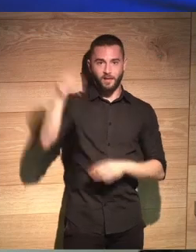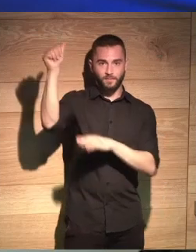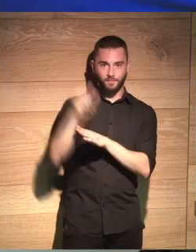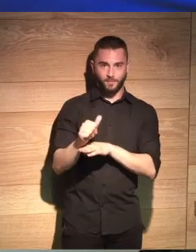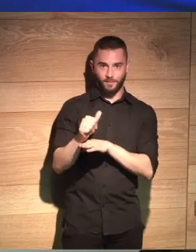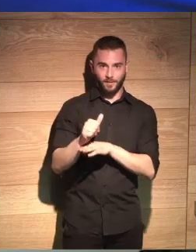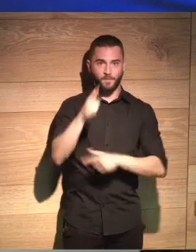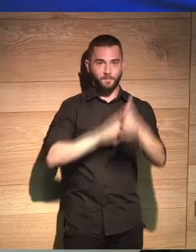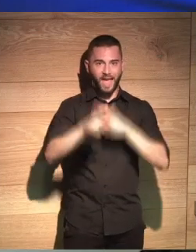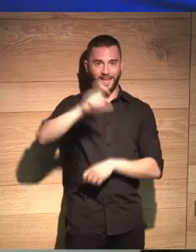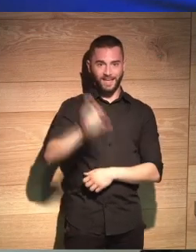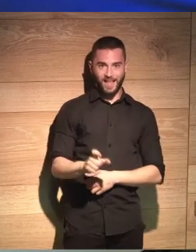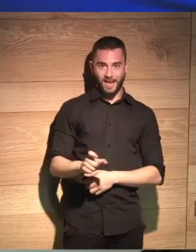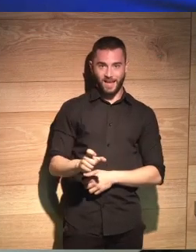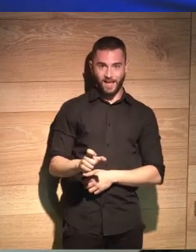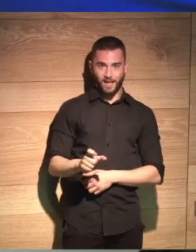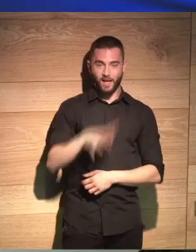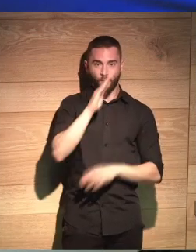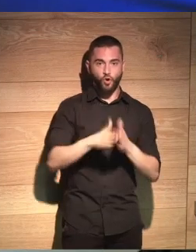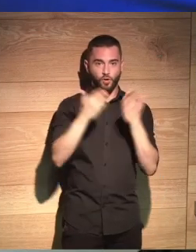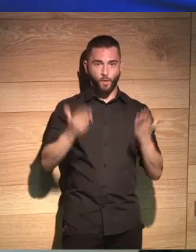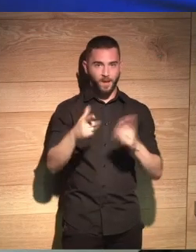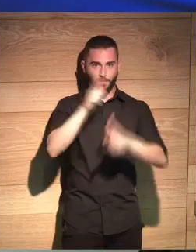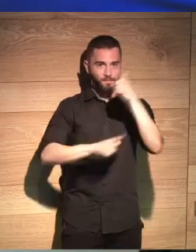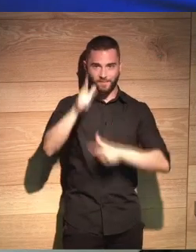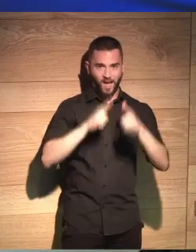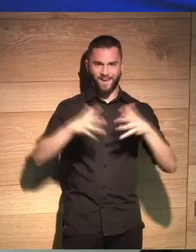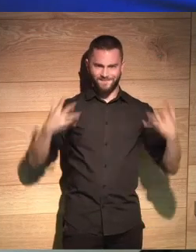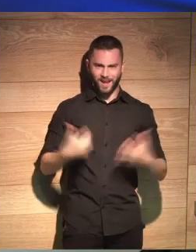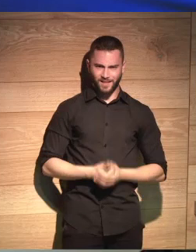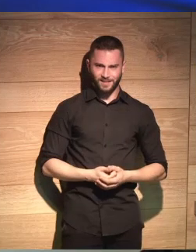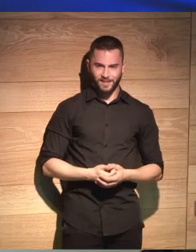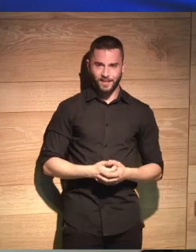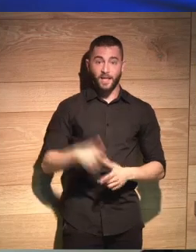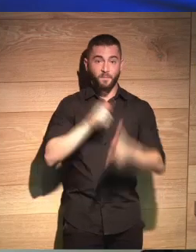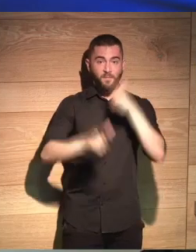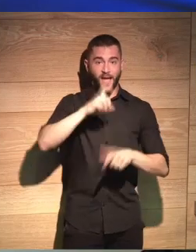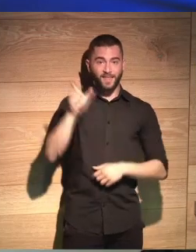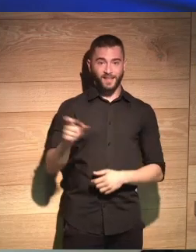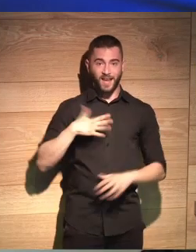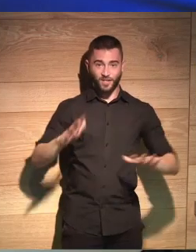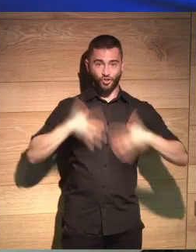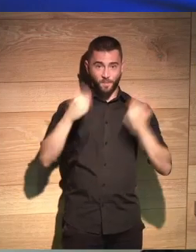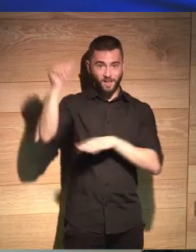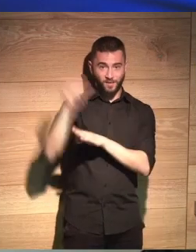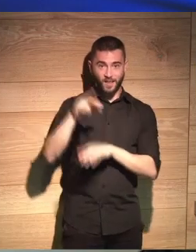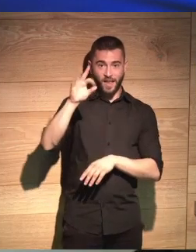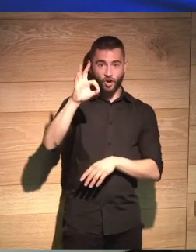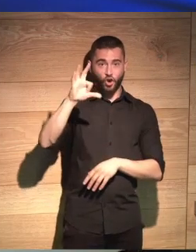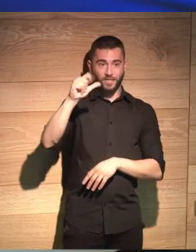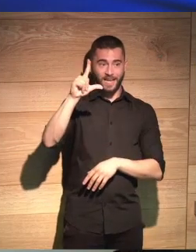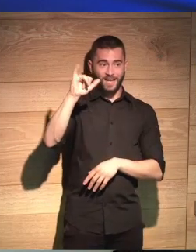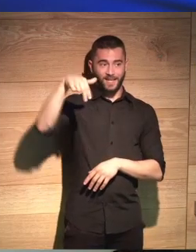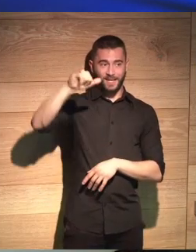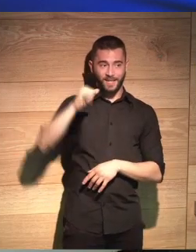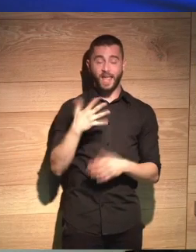El Viaggio in Italia, porque la novela también es un gran viaje. Es un viaje. Y El Viaggio a Italia, lo que me sorprendió de esta película de Rossellini,